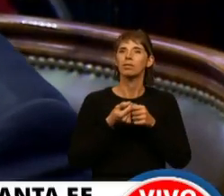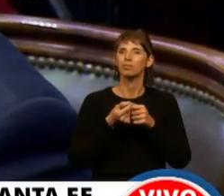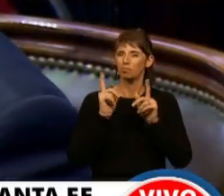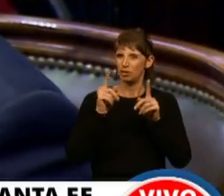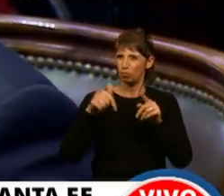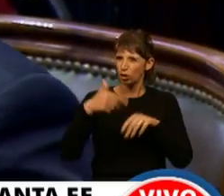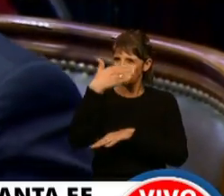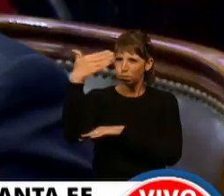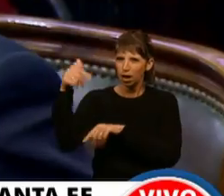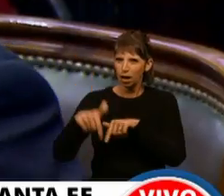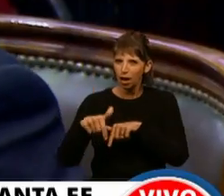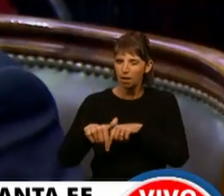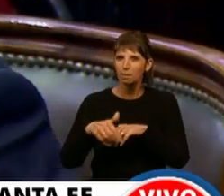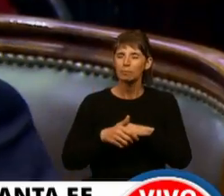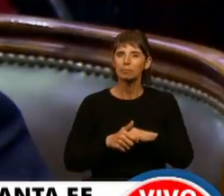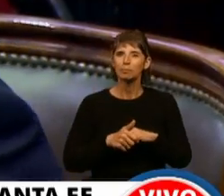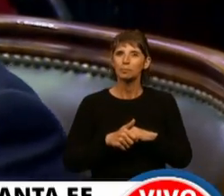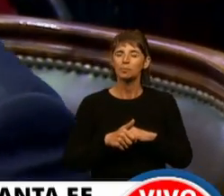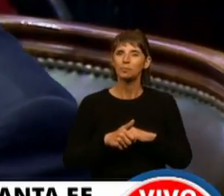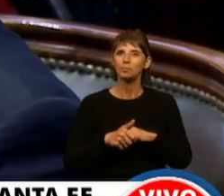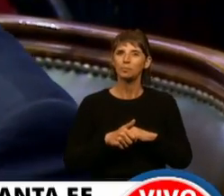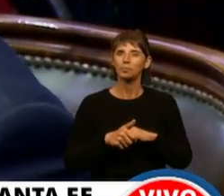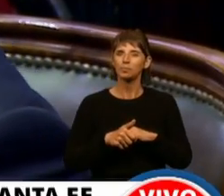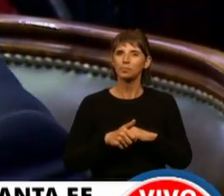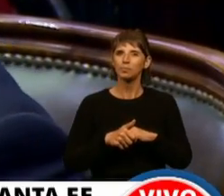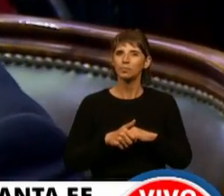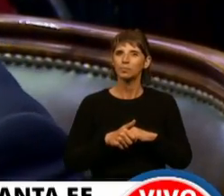en reiteradas circunstancias